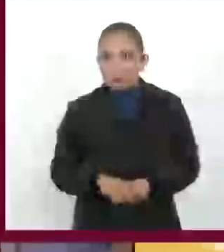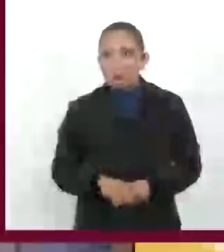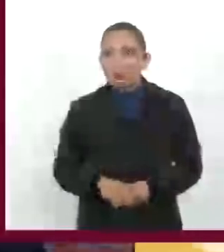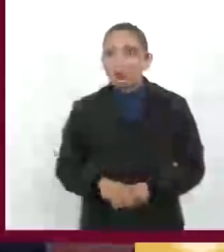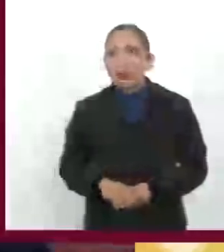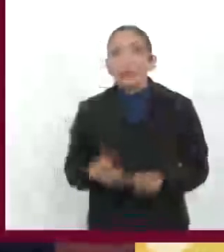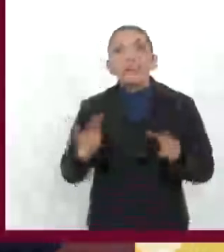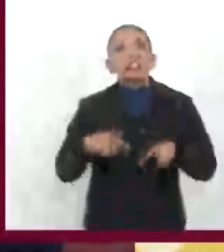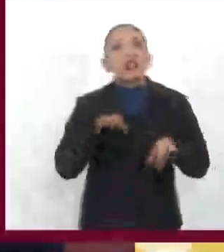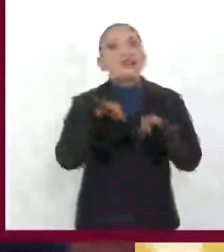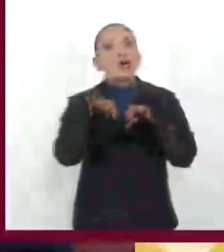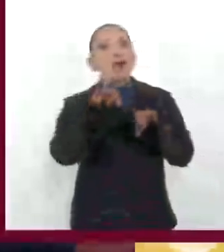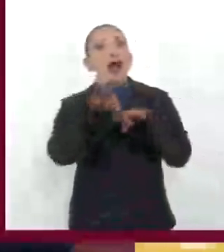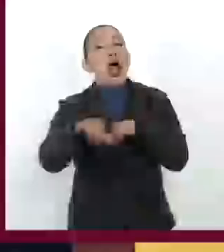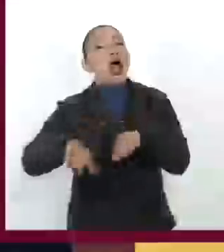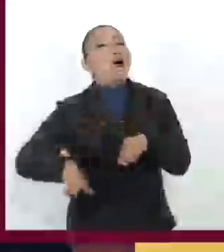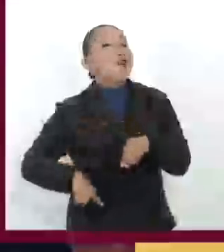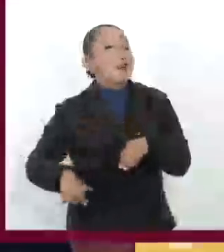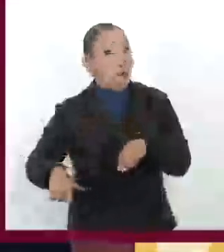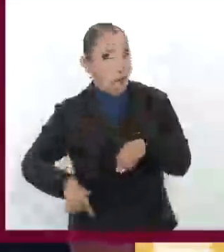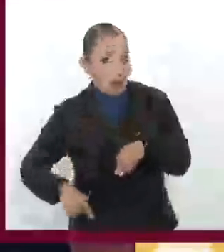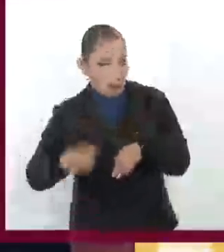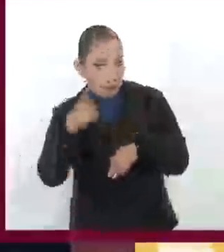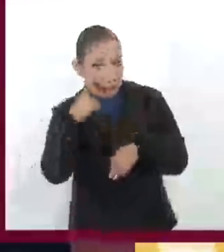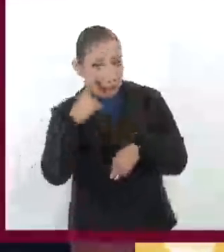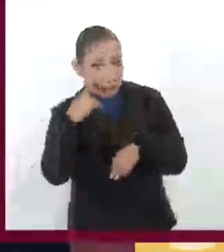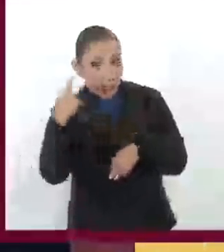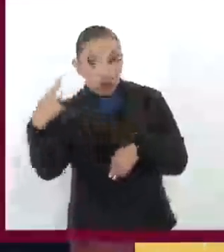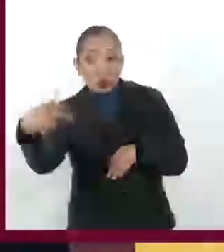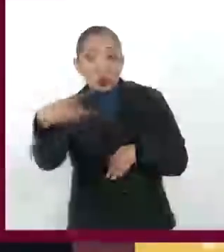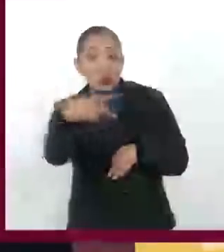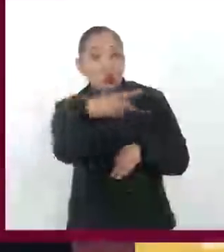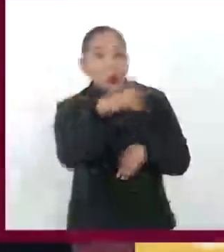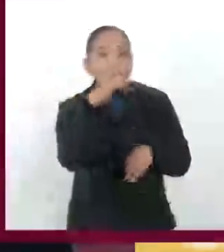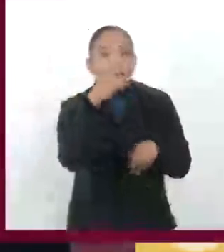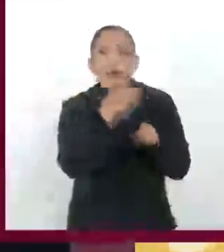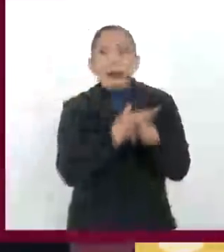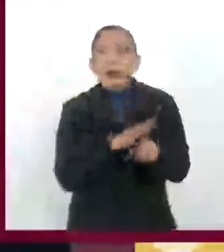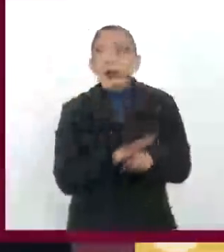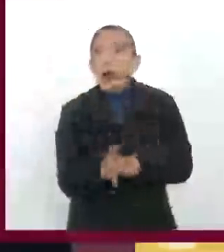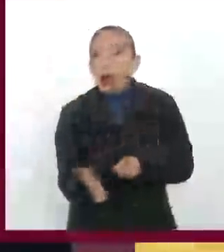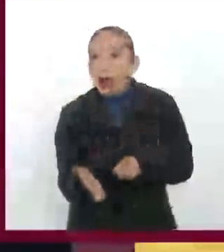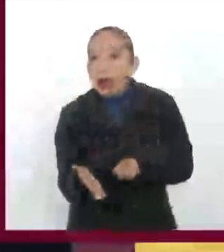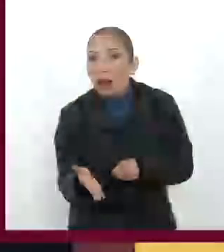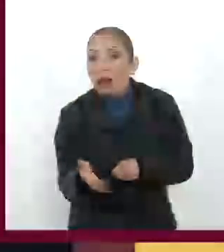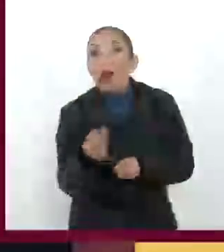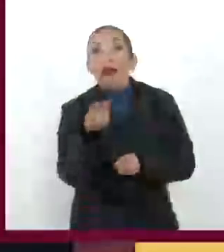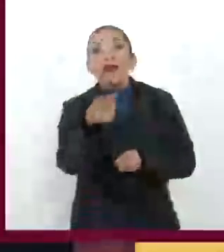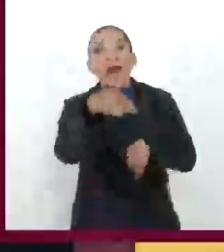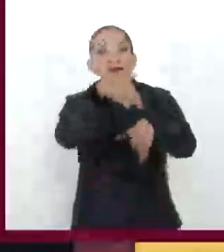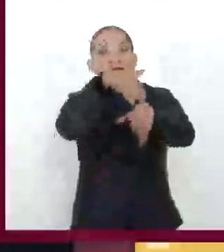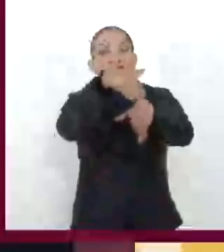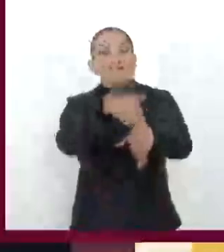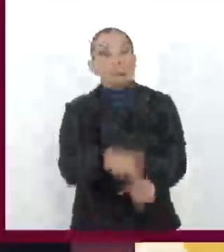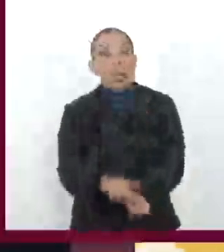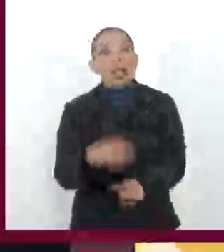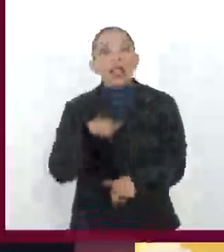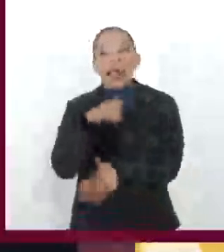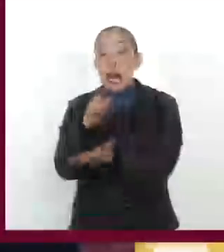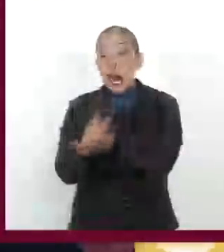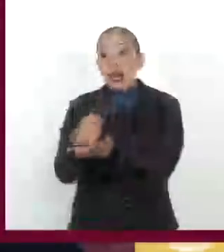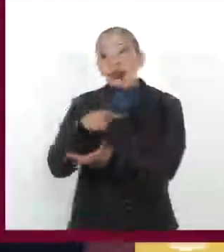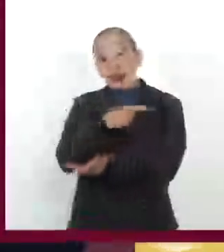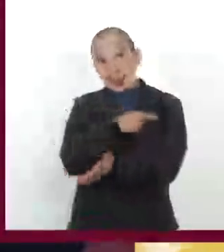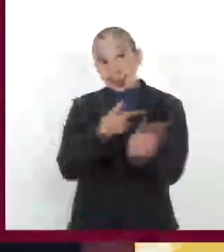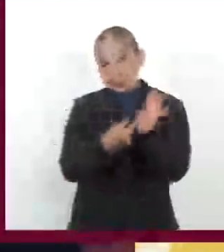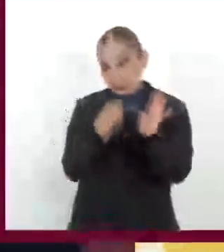maestro? Los servidores públicos tienen la responsabilidad fundamental de cumplir y hacer